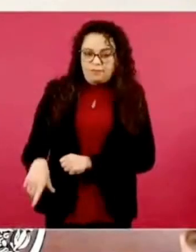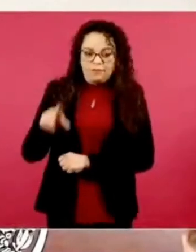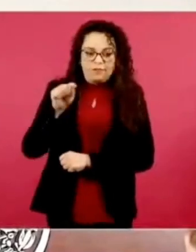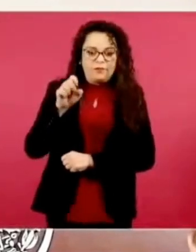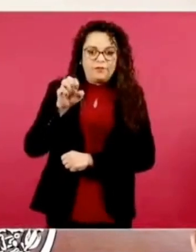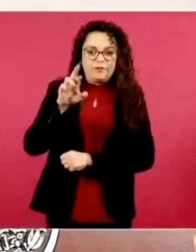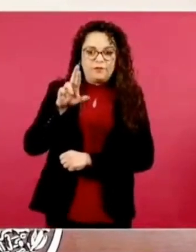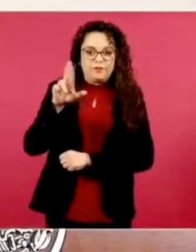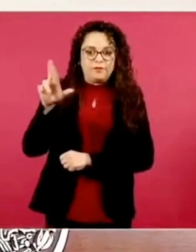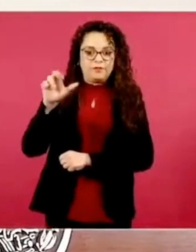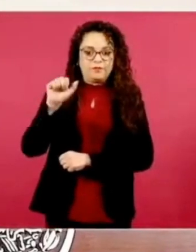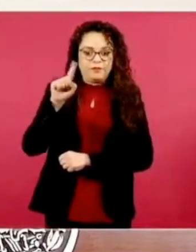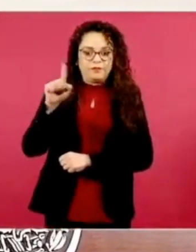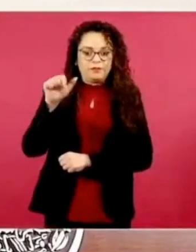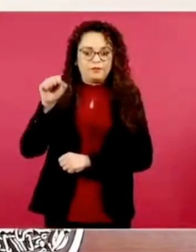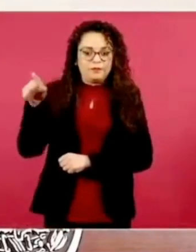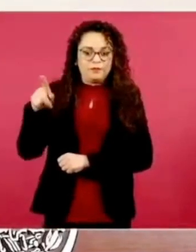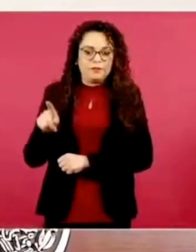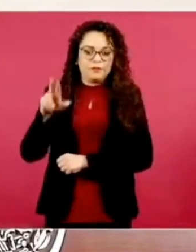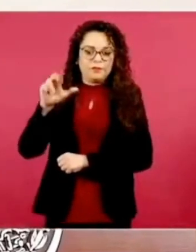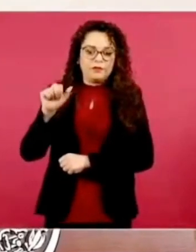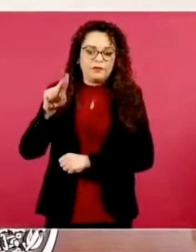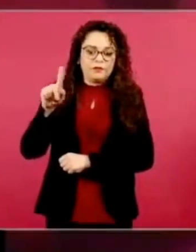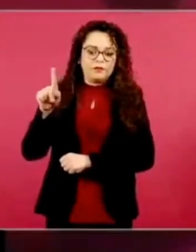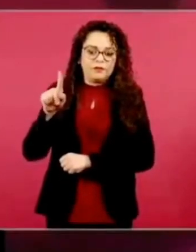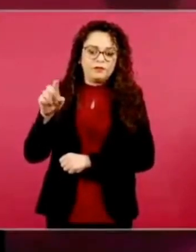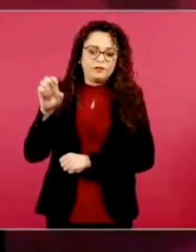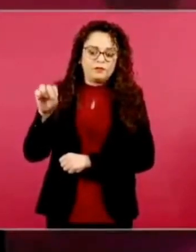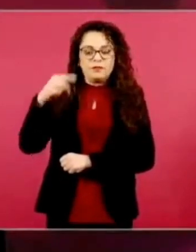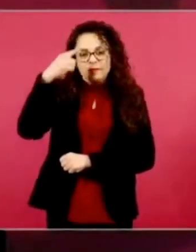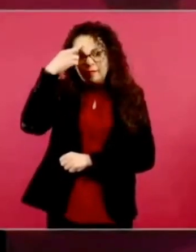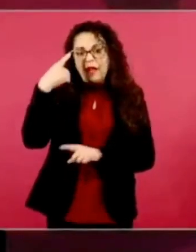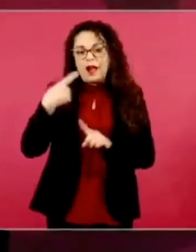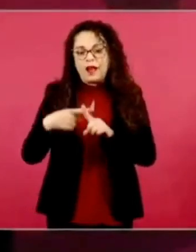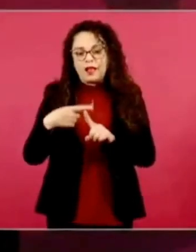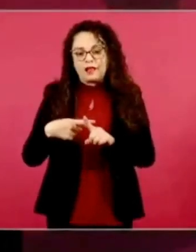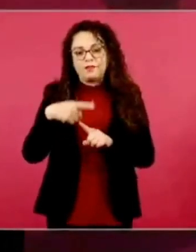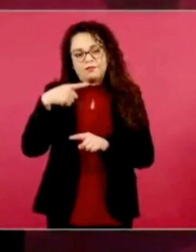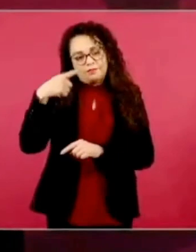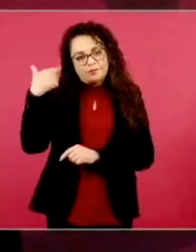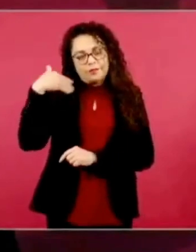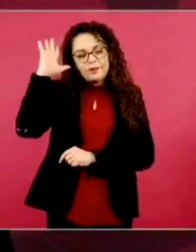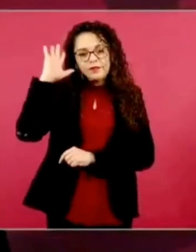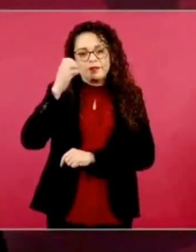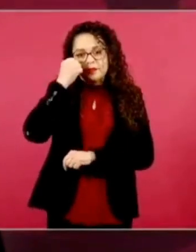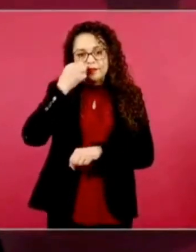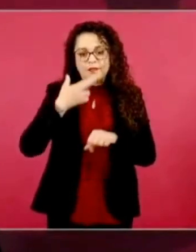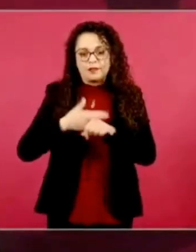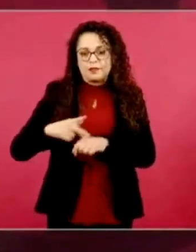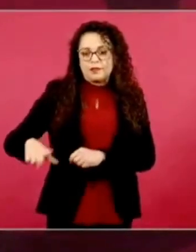Krause. Para Santiago Krill, cuando era secretario de Gobernación.